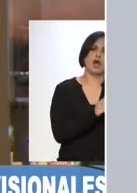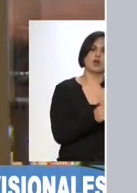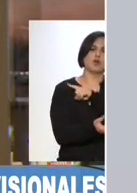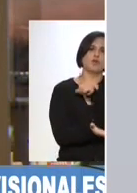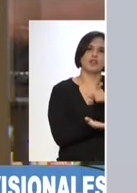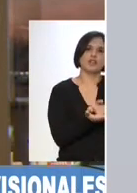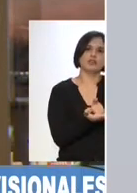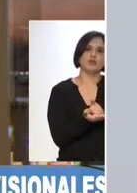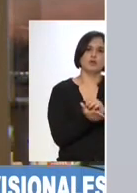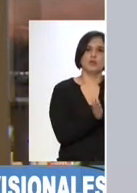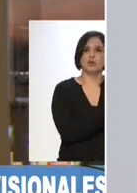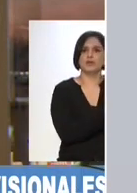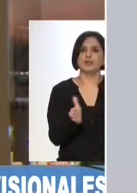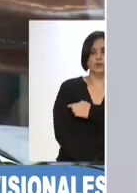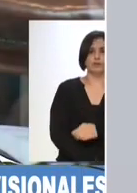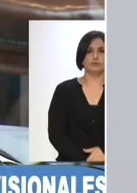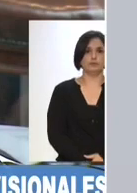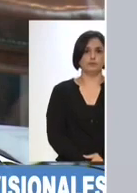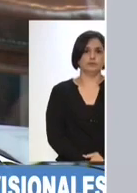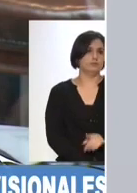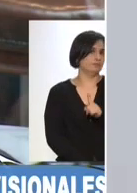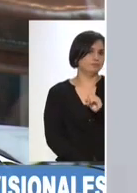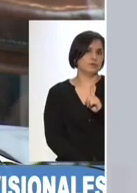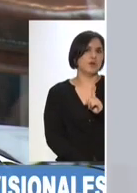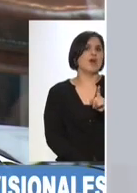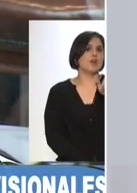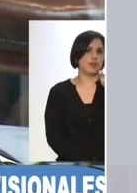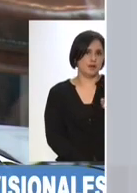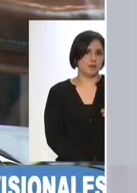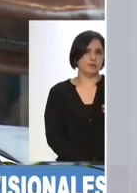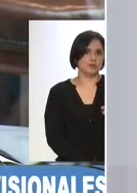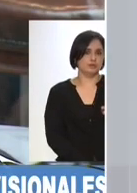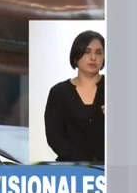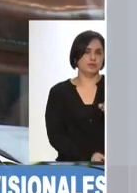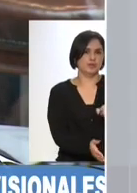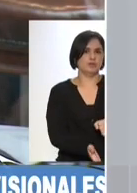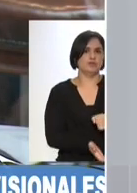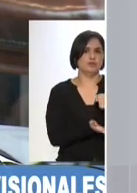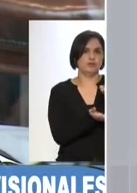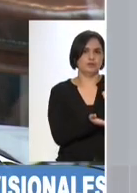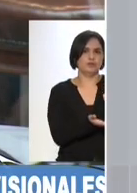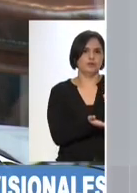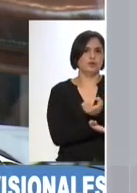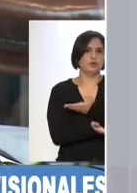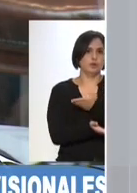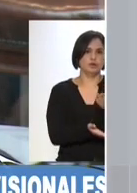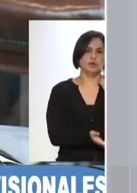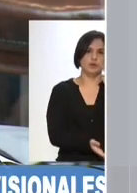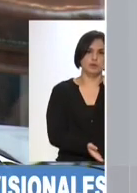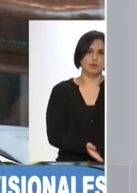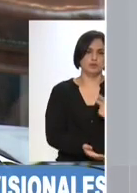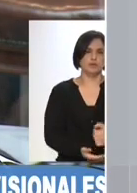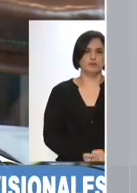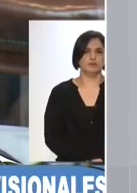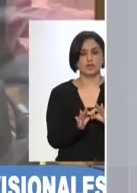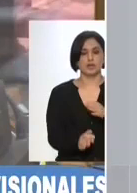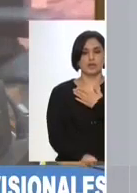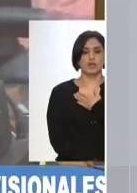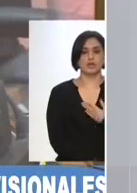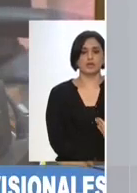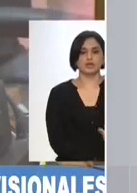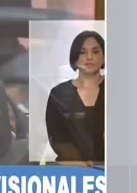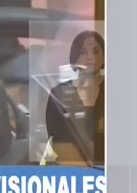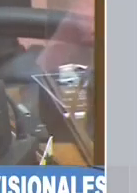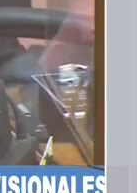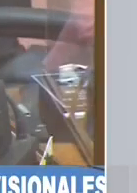lo que estaba sucediendo con la gente, las personas, ¿no es cierto?, las familias que a les toca representar. Y más aún,